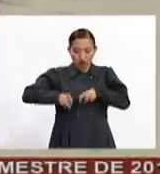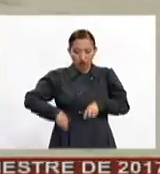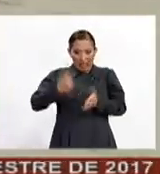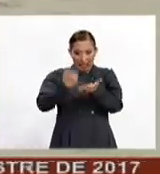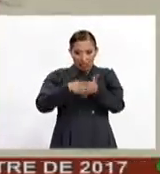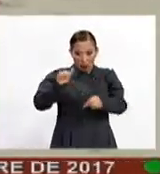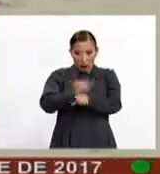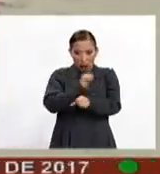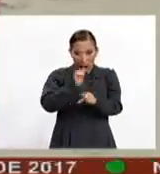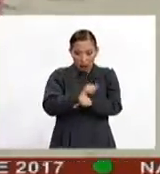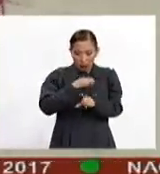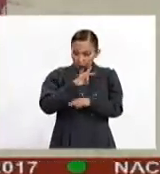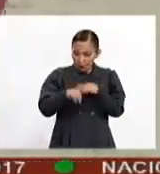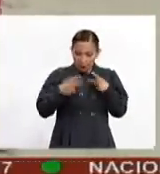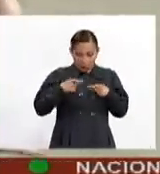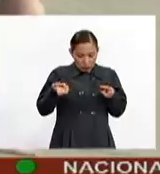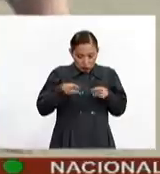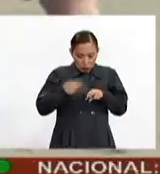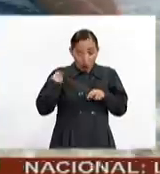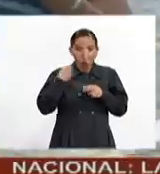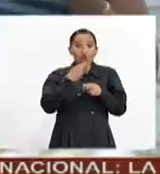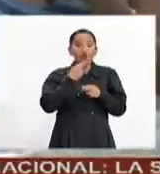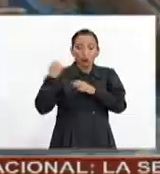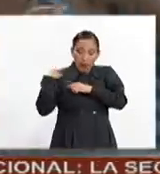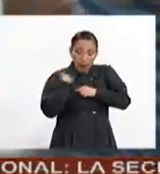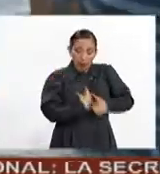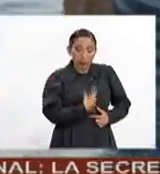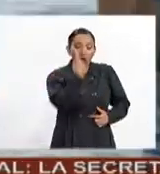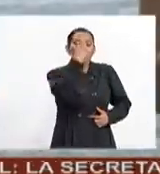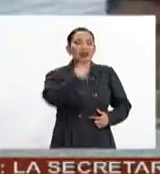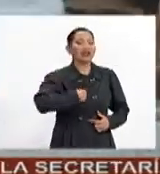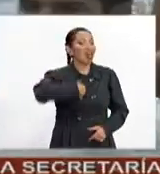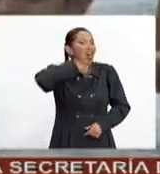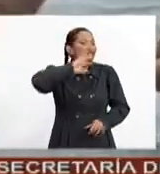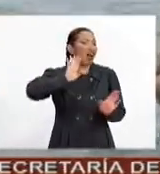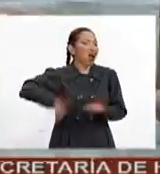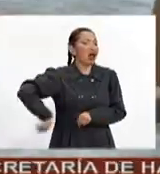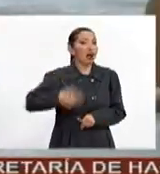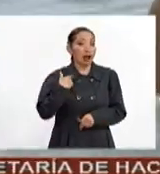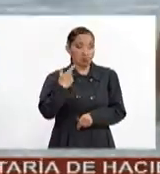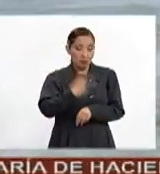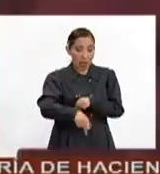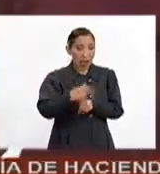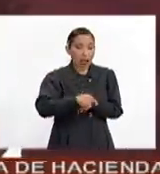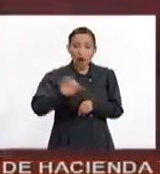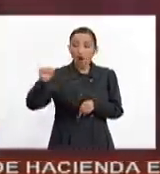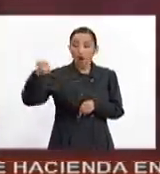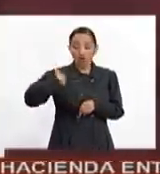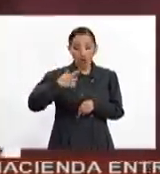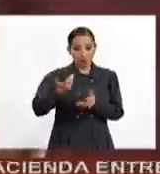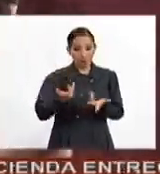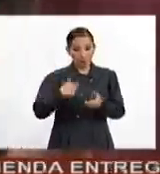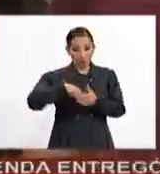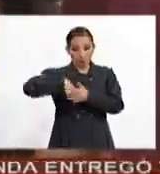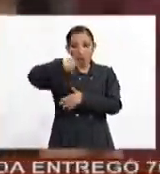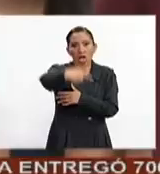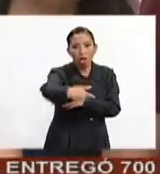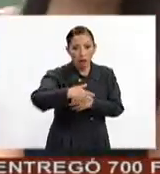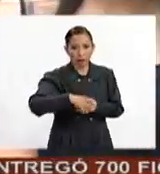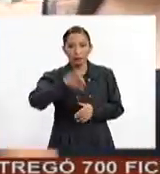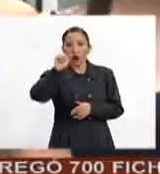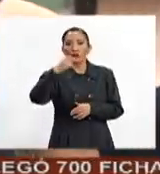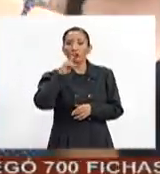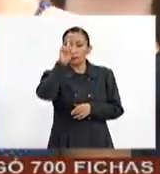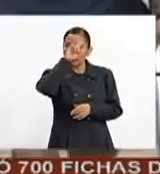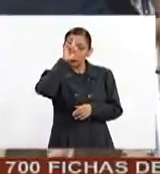de un vehículo lo utilicen. Un solo pasajero que no lo utilice pone en riesgo la vida de los demás. Hay otros mensajes